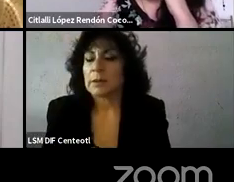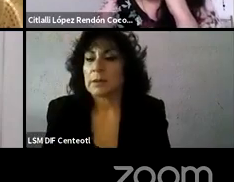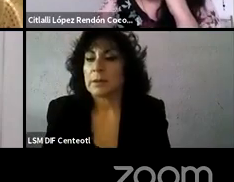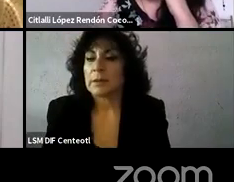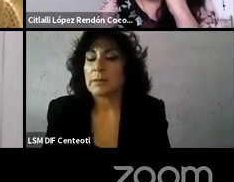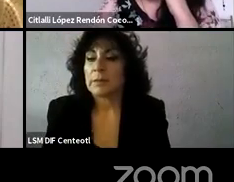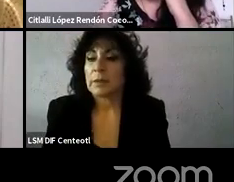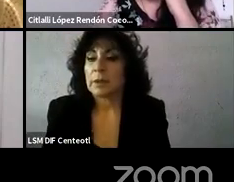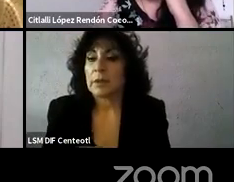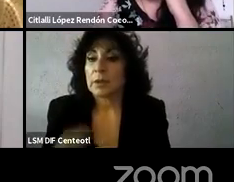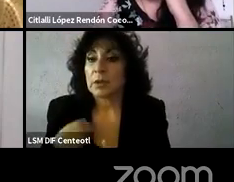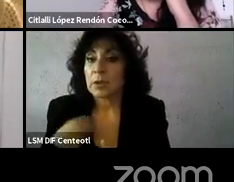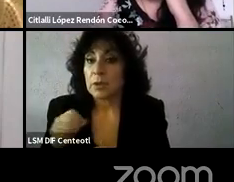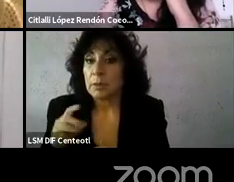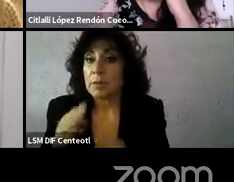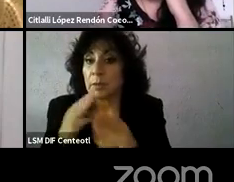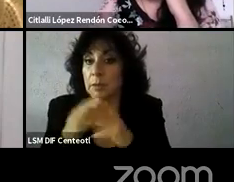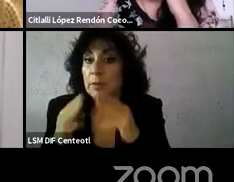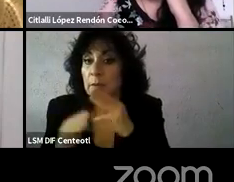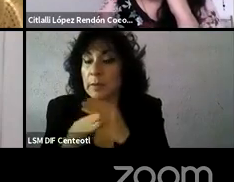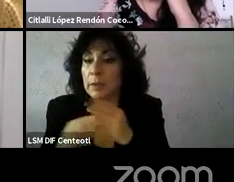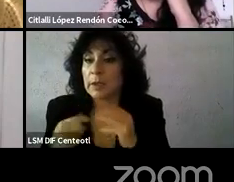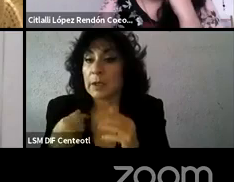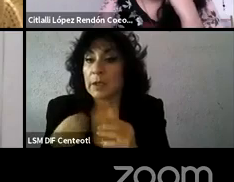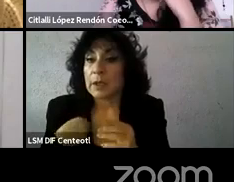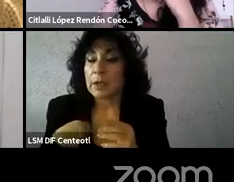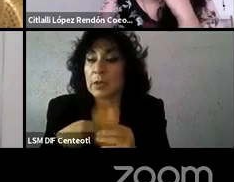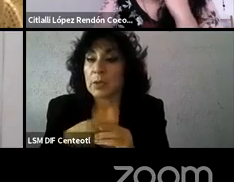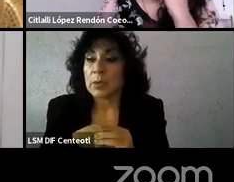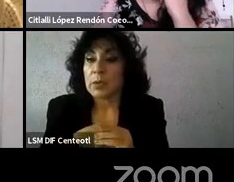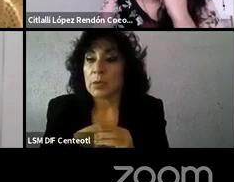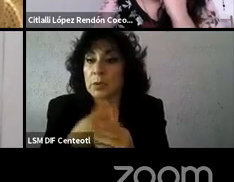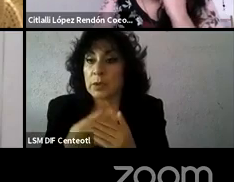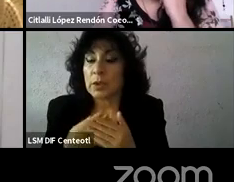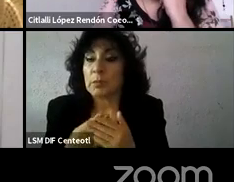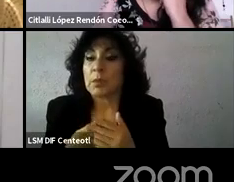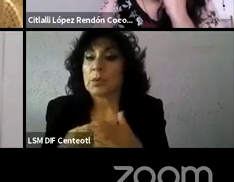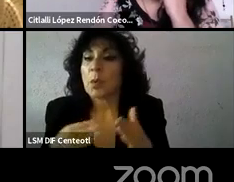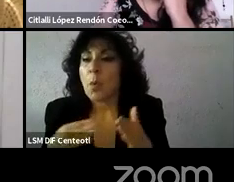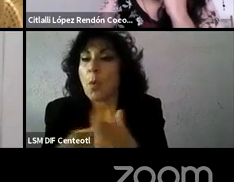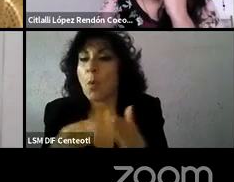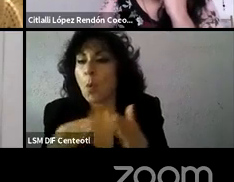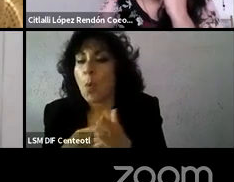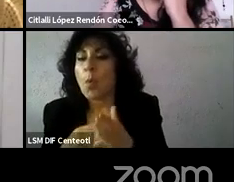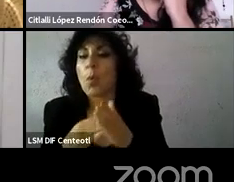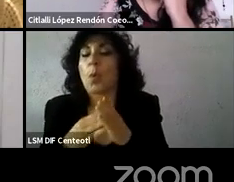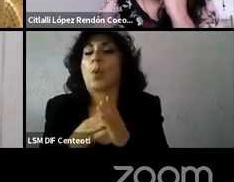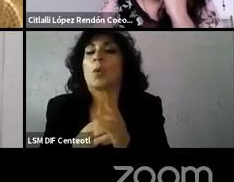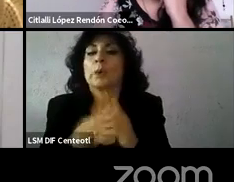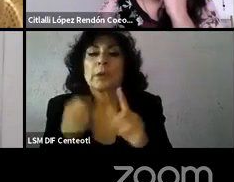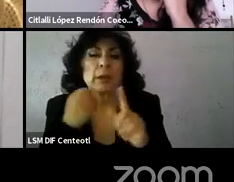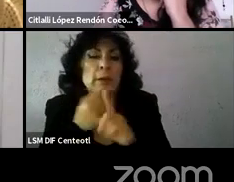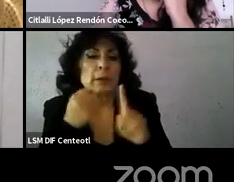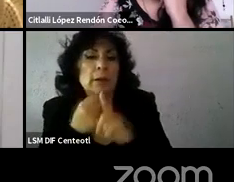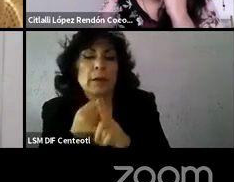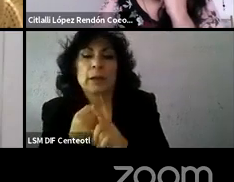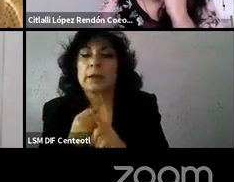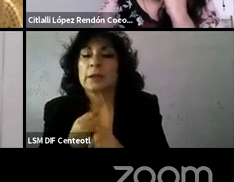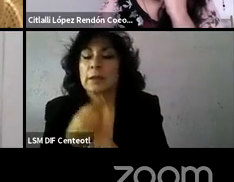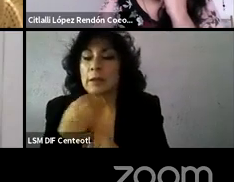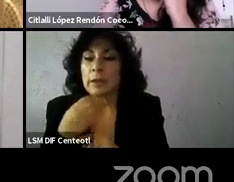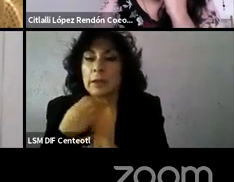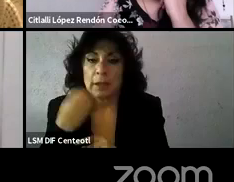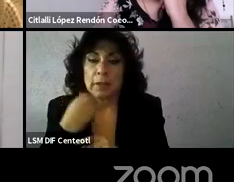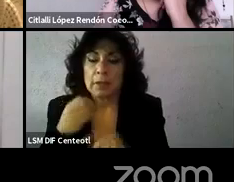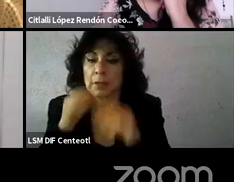poner también los materiales con los que contamos nosotros, que se llama Contra la Violencia, Eduquemos para la Paz, por ti, por mí, por todo el mundo, que es así se